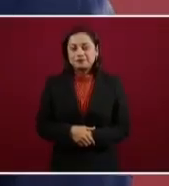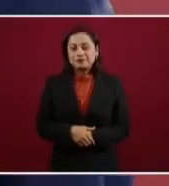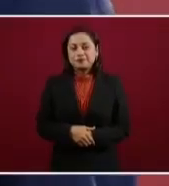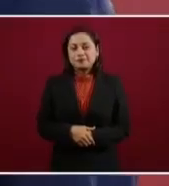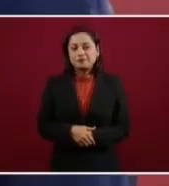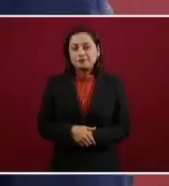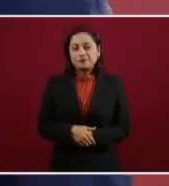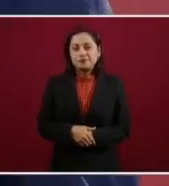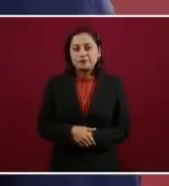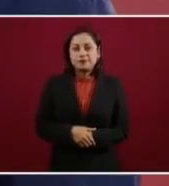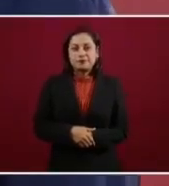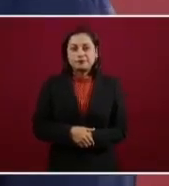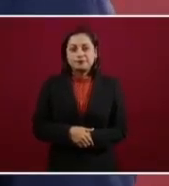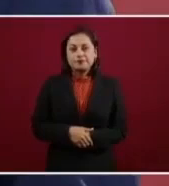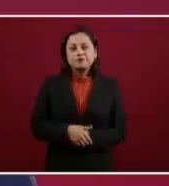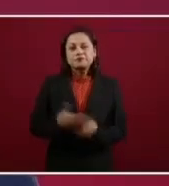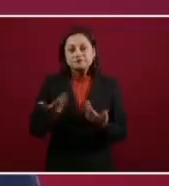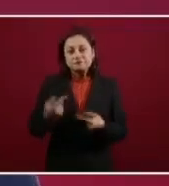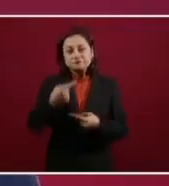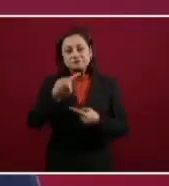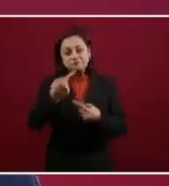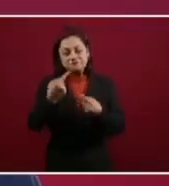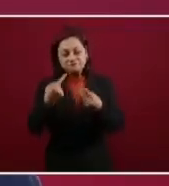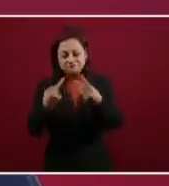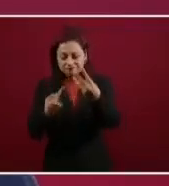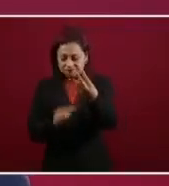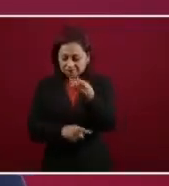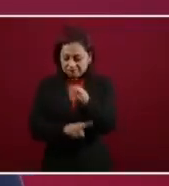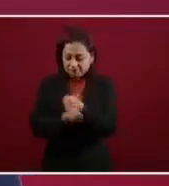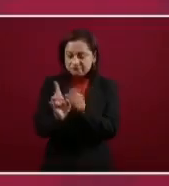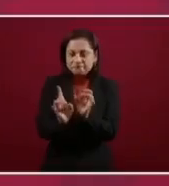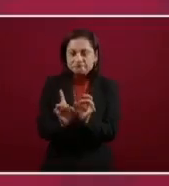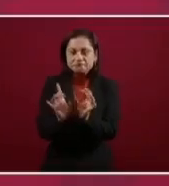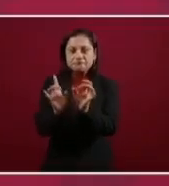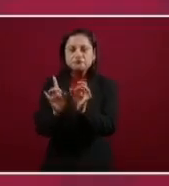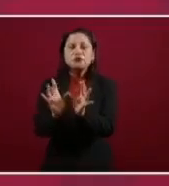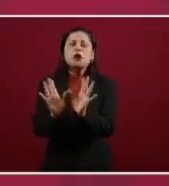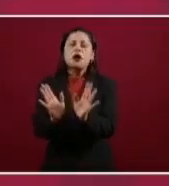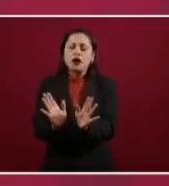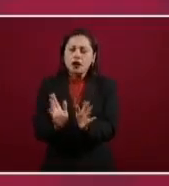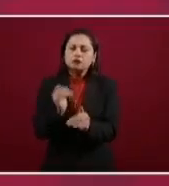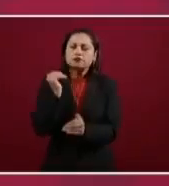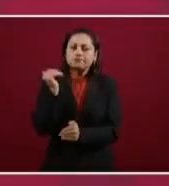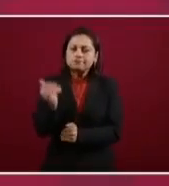entonces todo esto lleva tiempo vamos avanzando